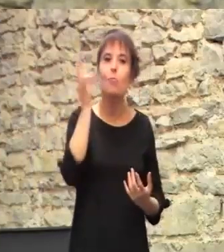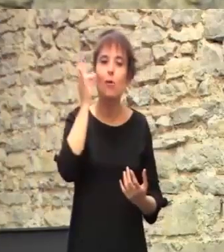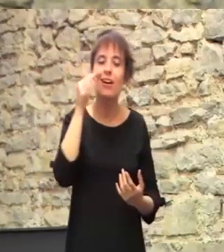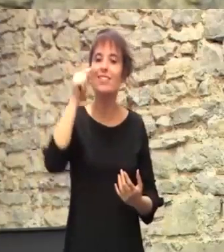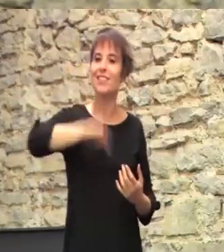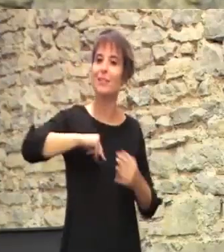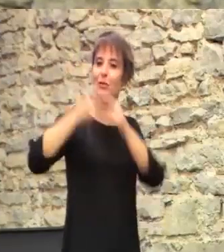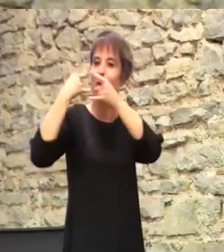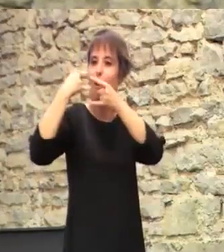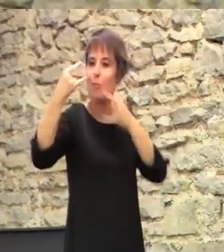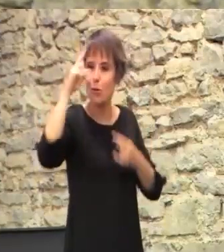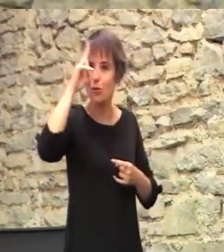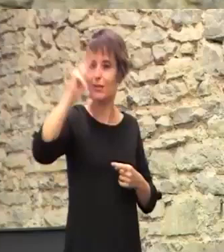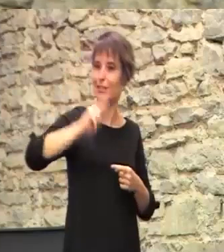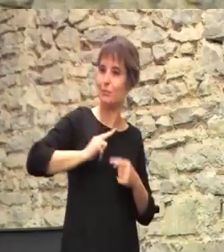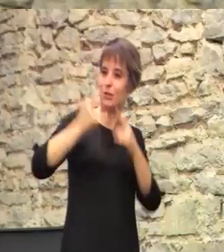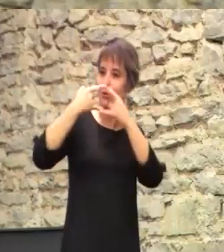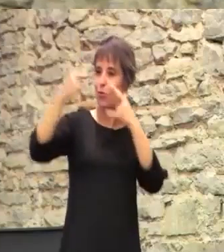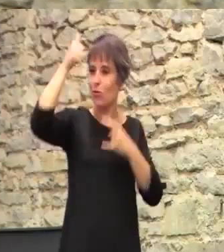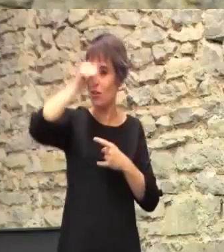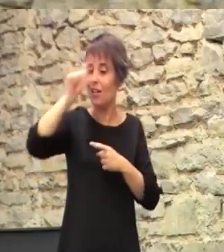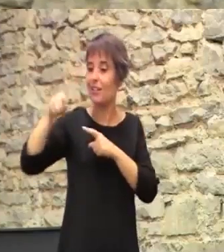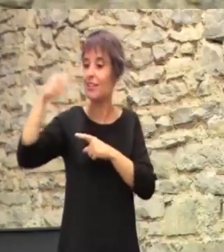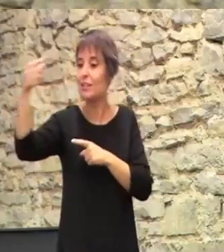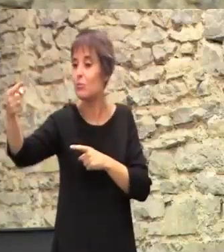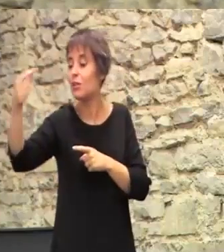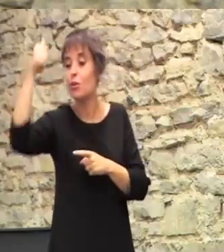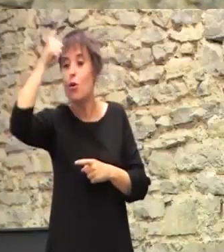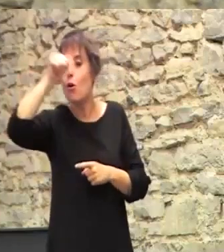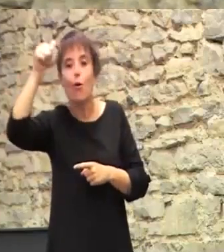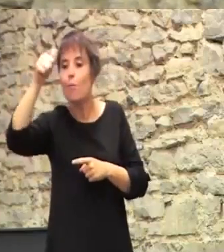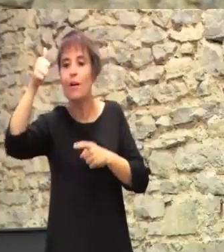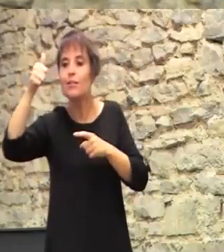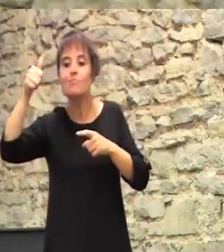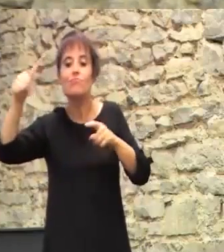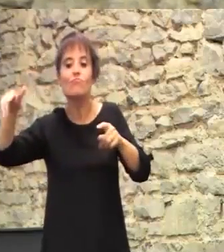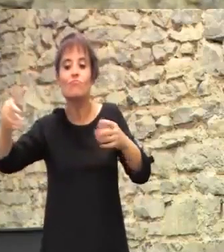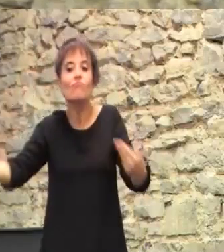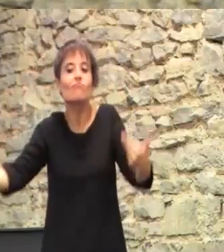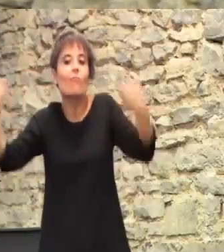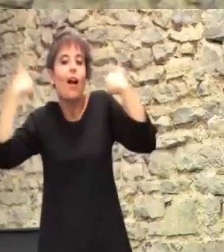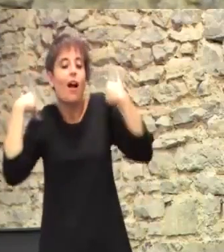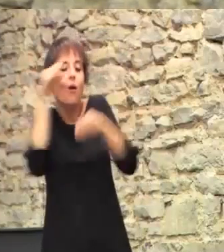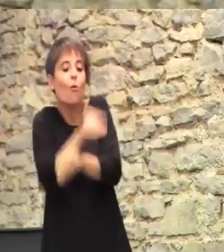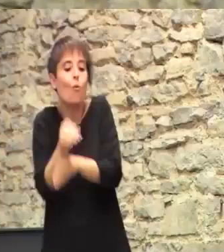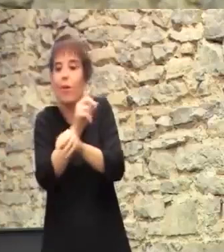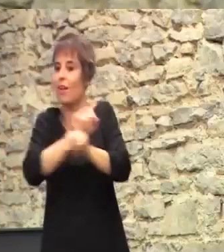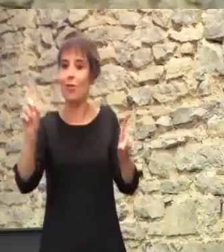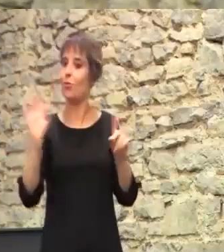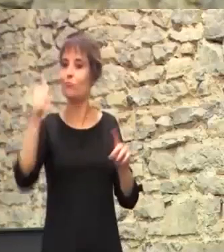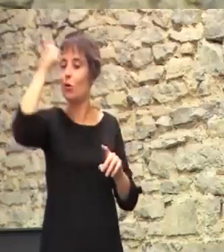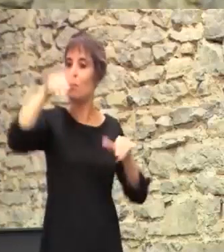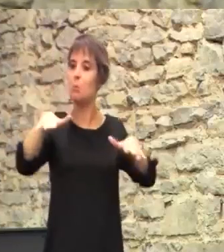queridas y respetadas por esos hombres que luego hacen de esto el no asumir la responsabilidad de los